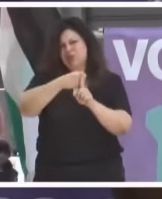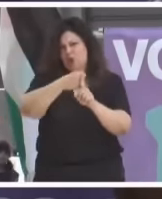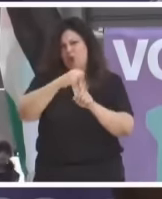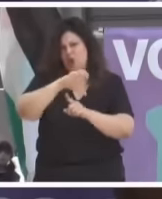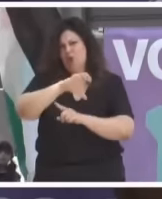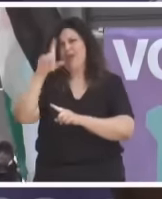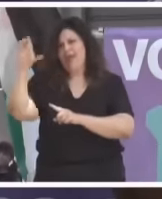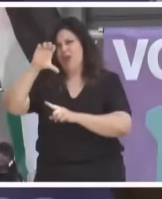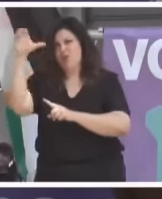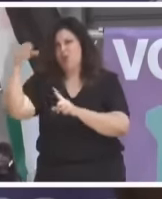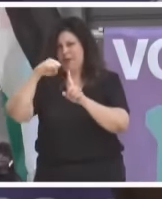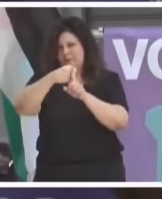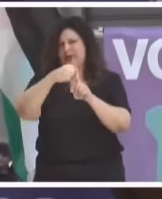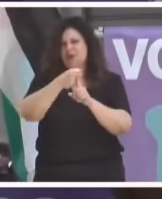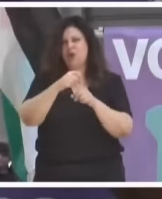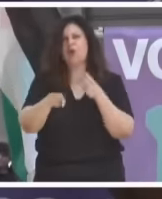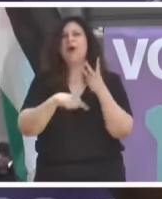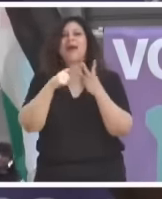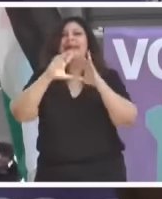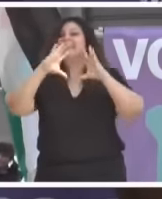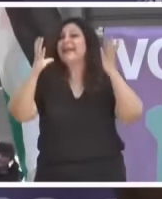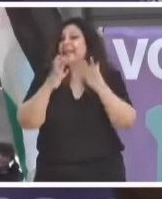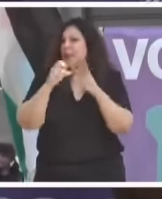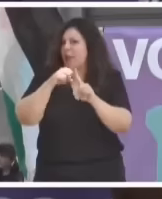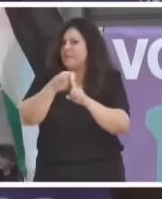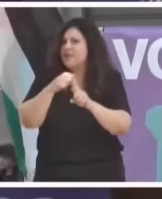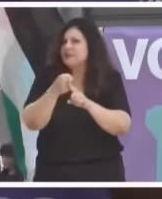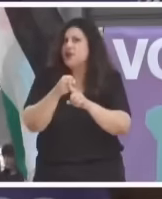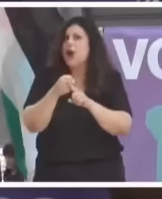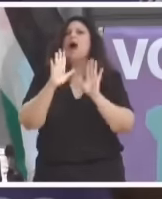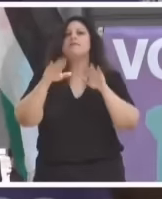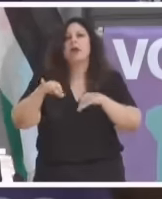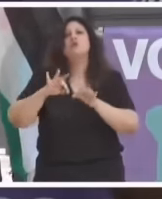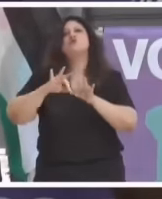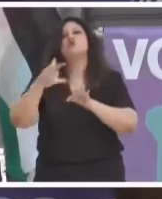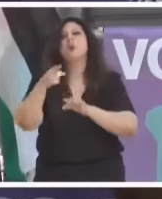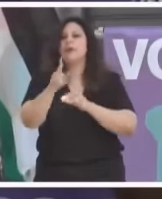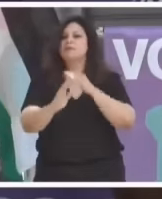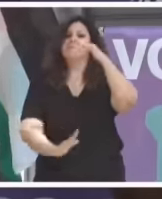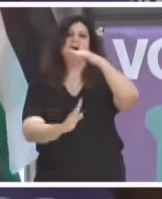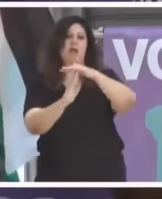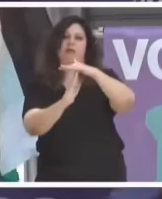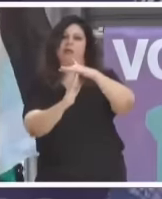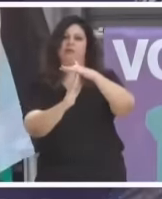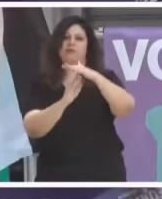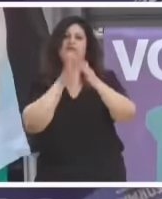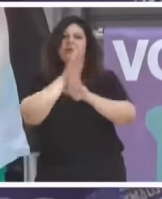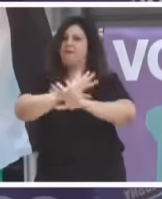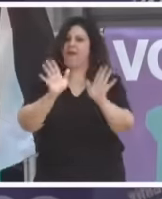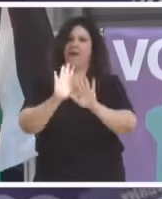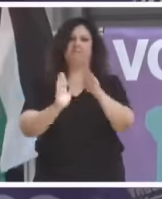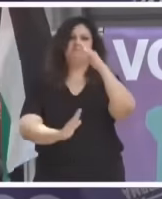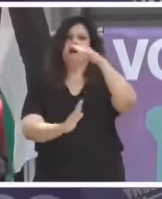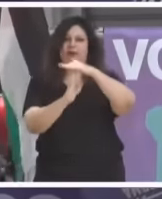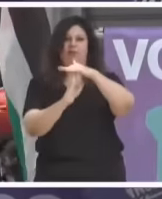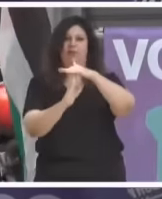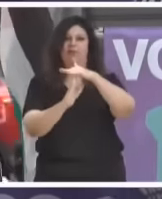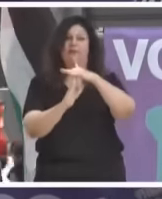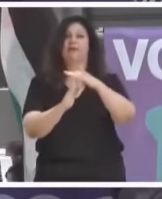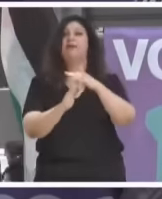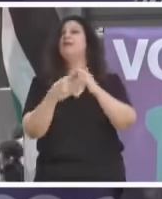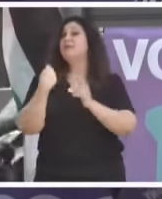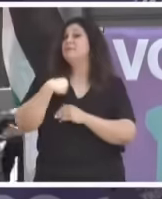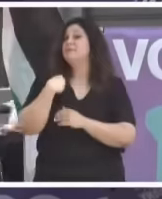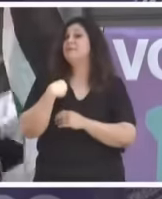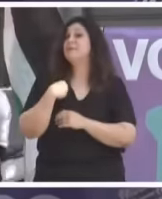las presiones a nivel internacional han hecho parar este disparate. Y ahora, como os decían, los